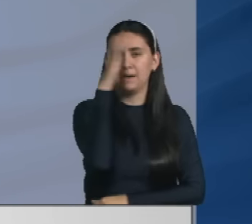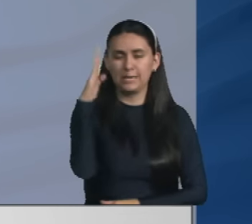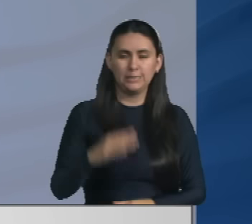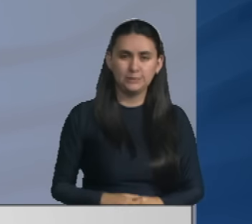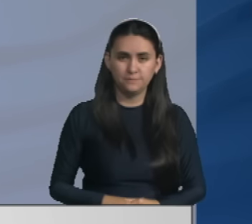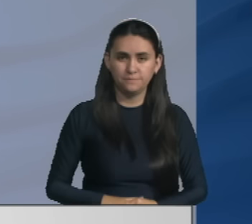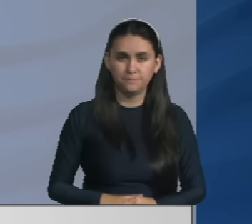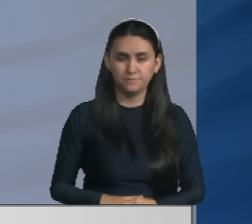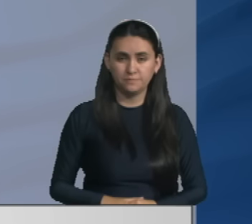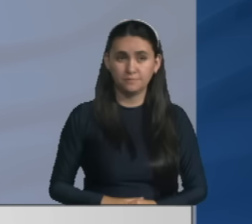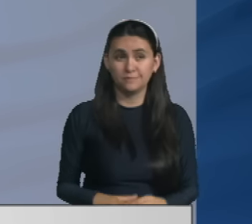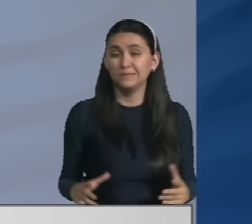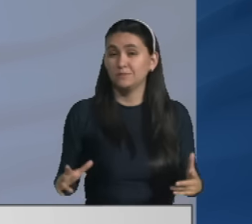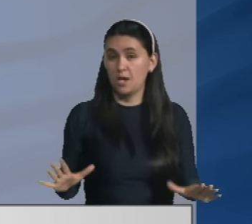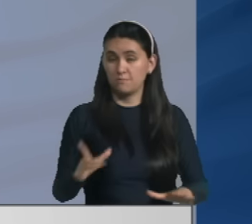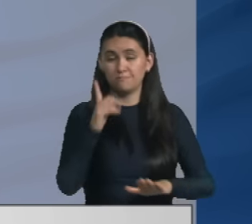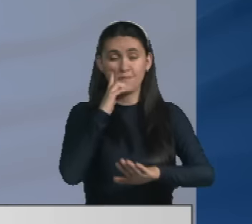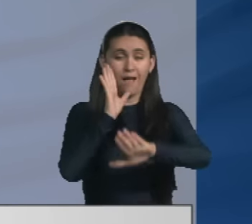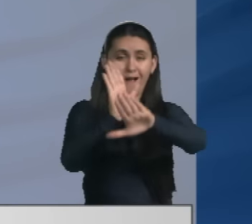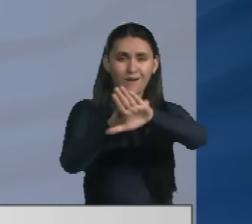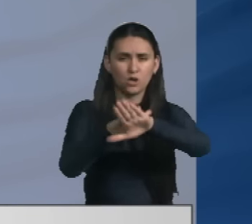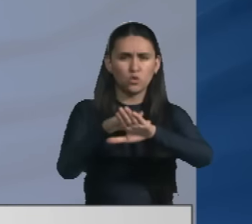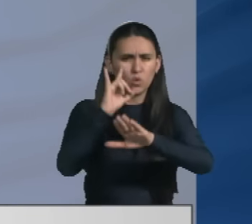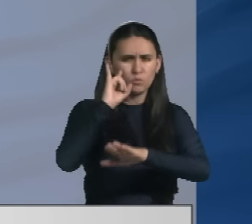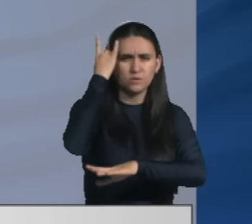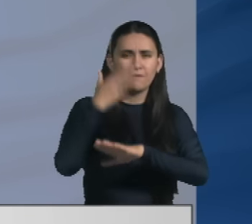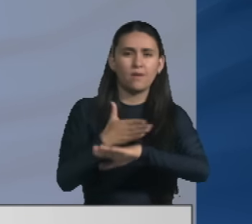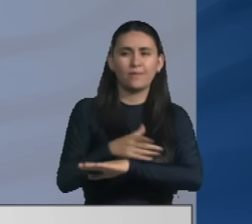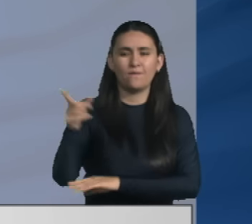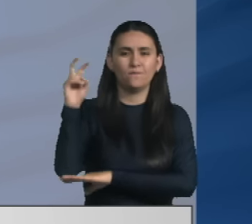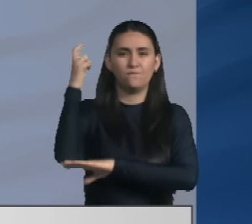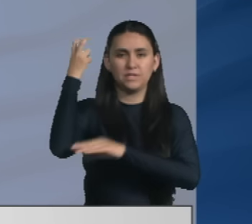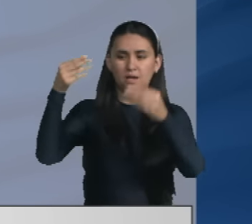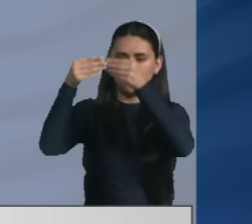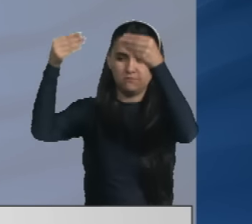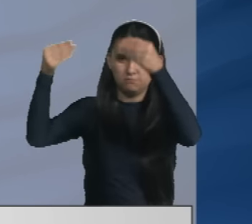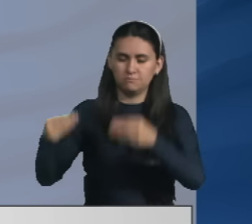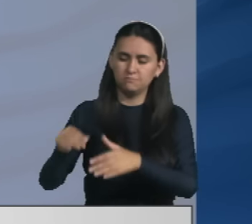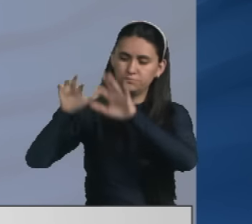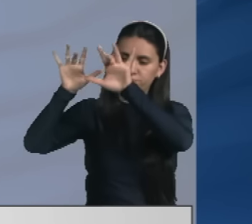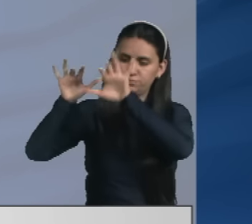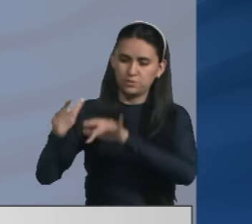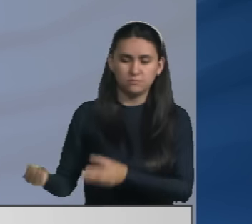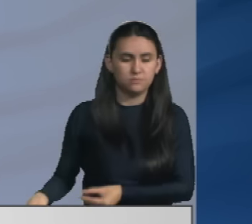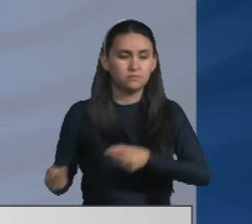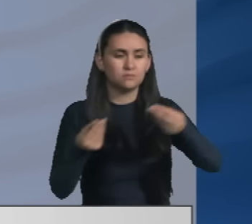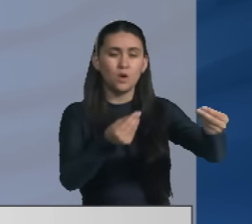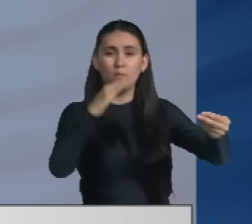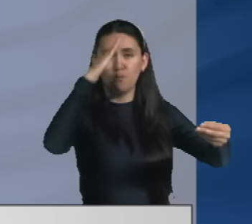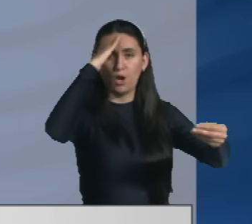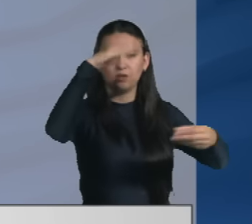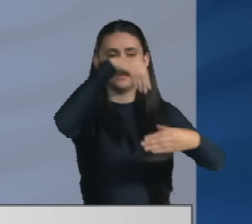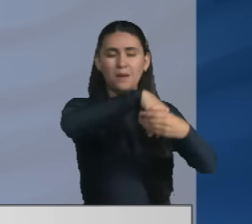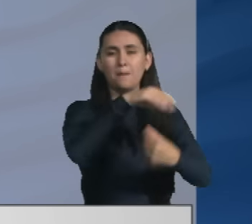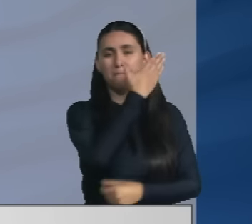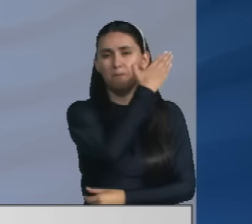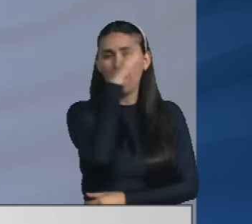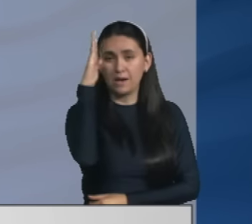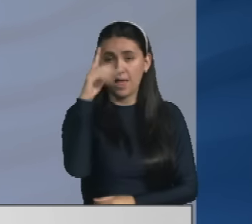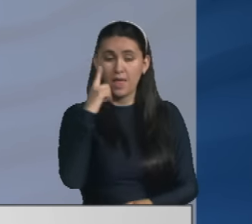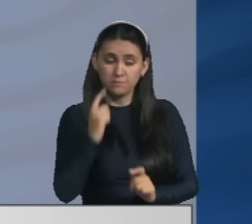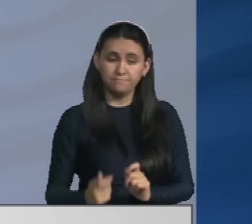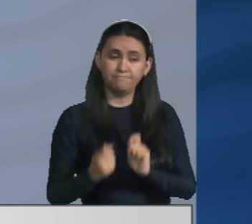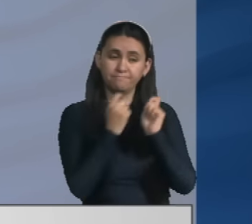La alerta está consignada en este documento que la Fiscalía General envió al comandante de la Policía Metropolitana de Barranquilla, general